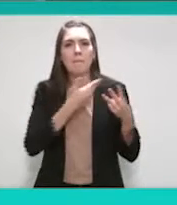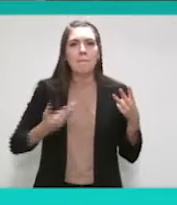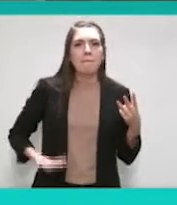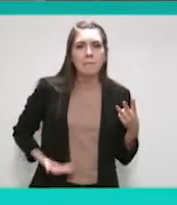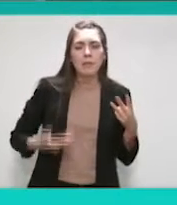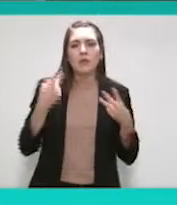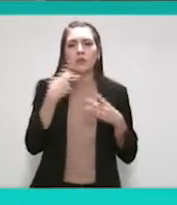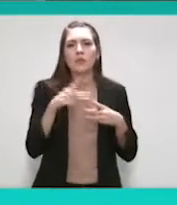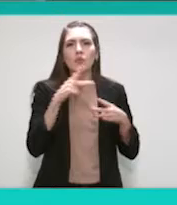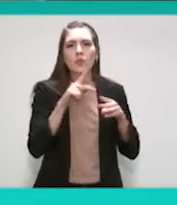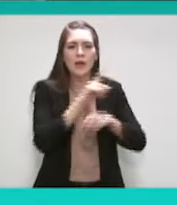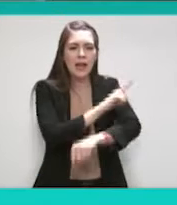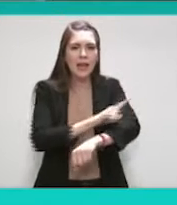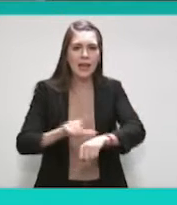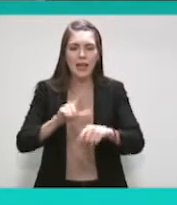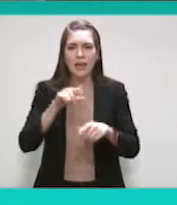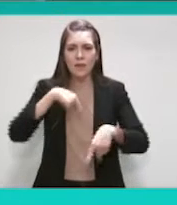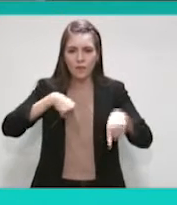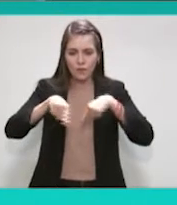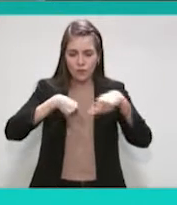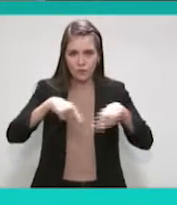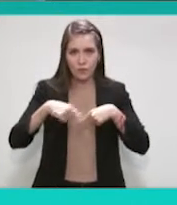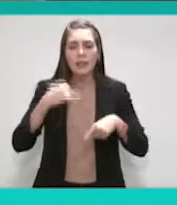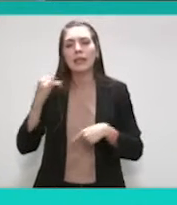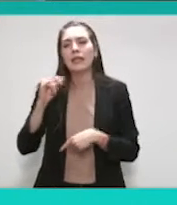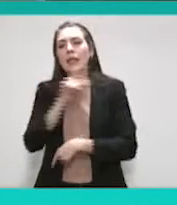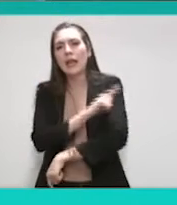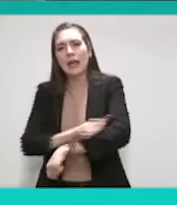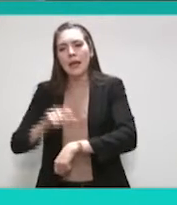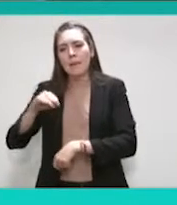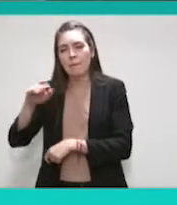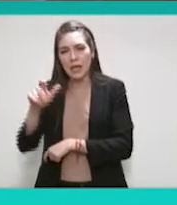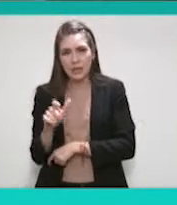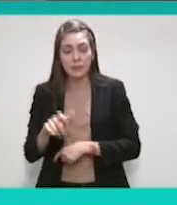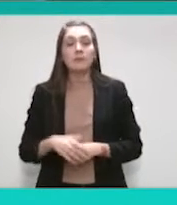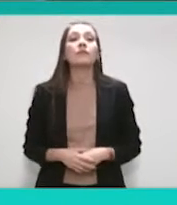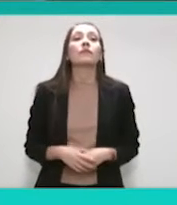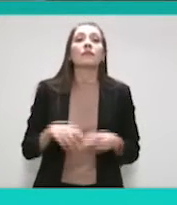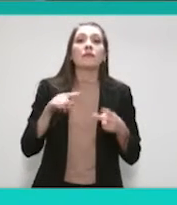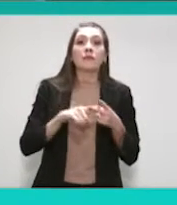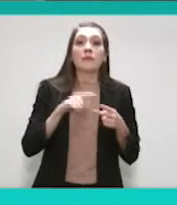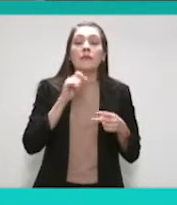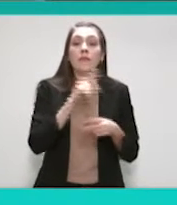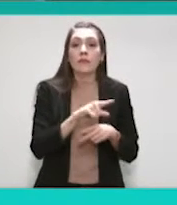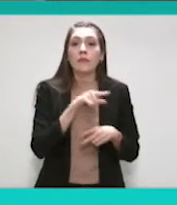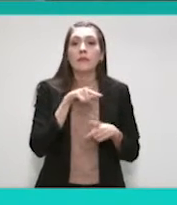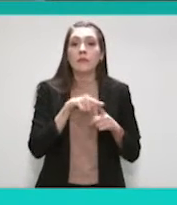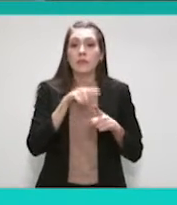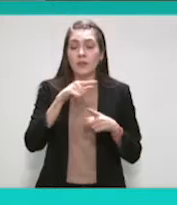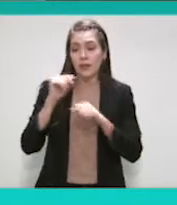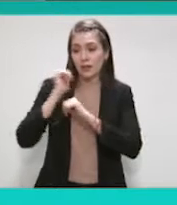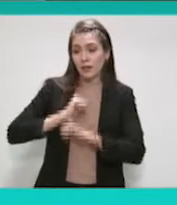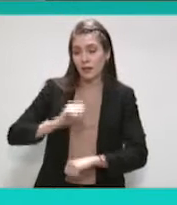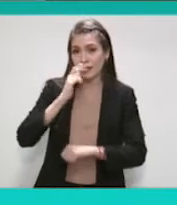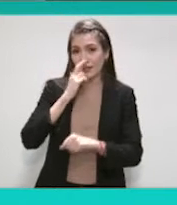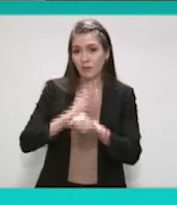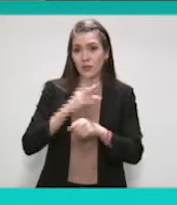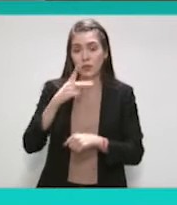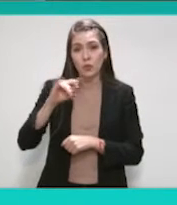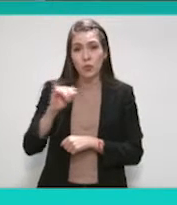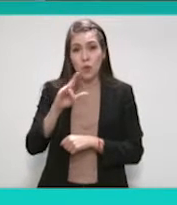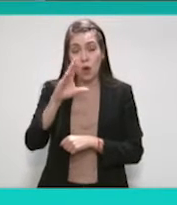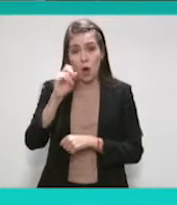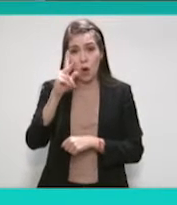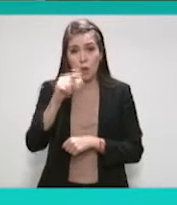mx respectivamente en respuesta el sujeto obligado a través de la junta de coordinación política señaló que no se